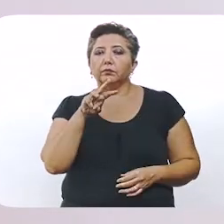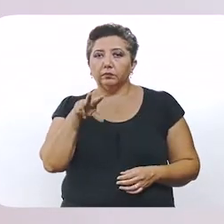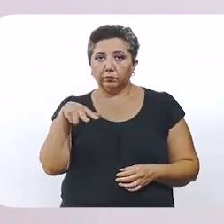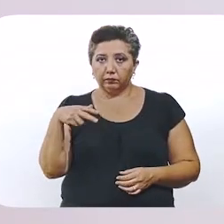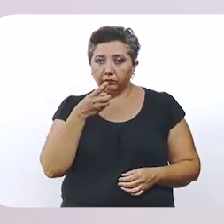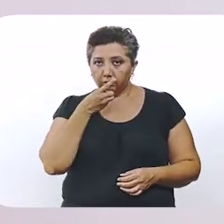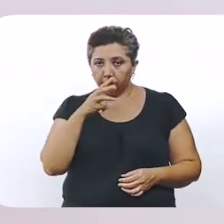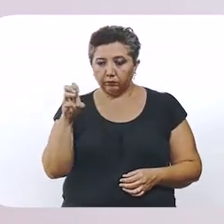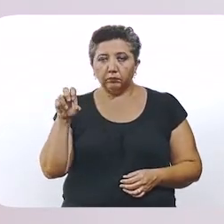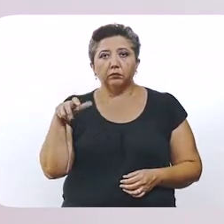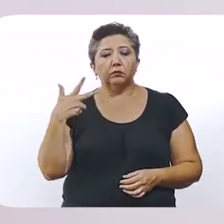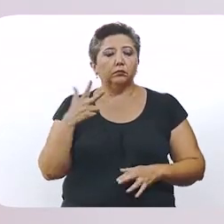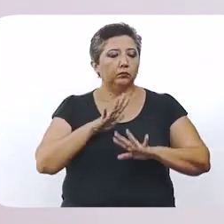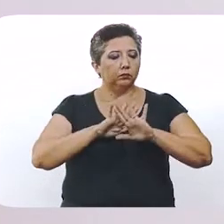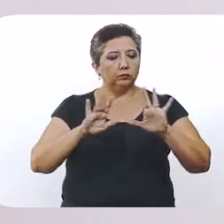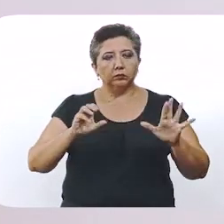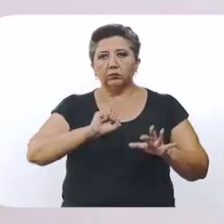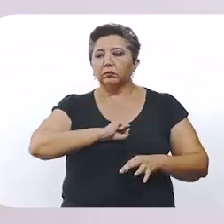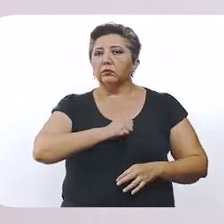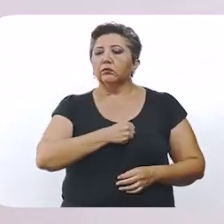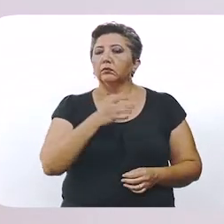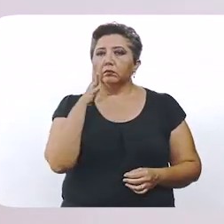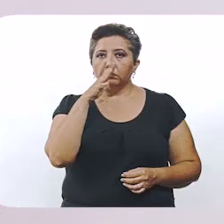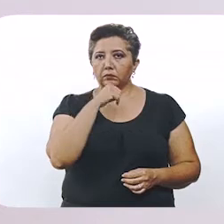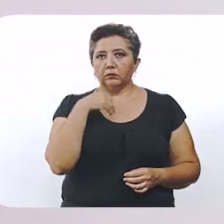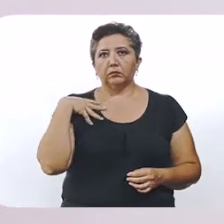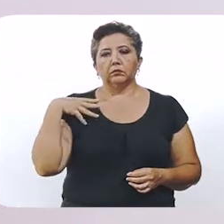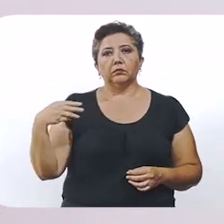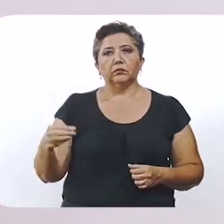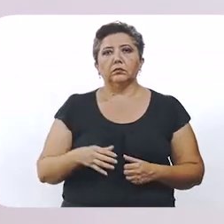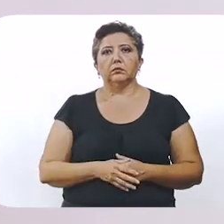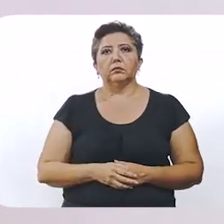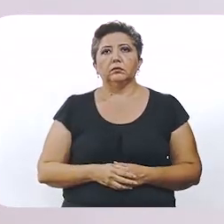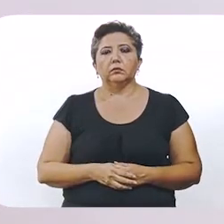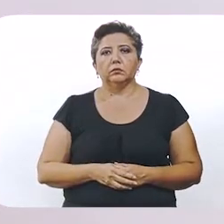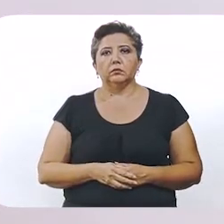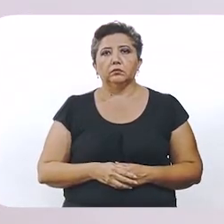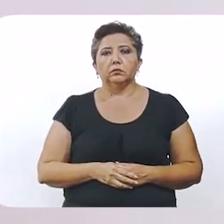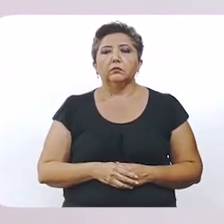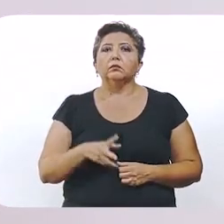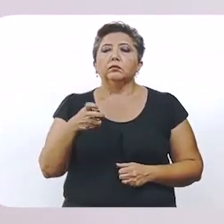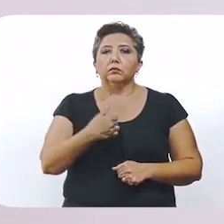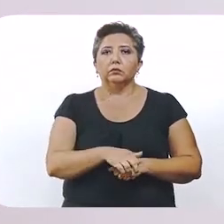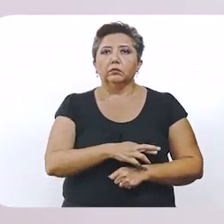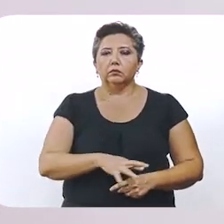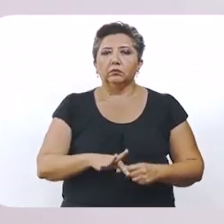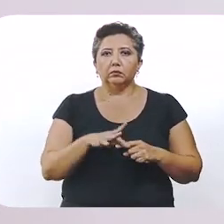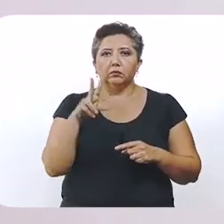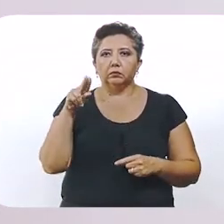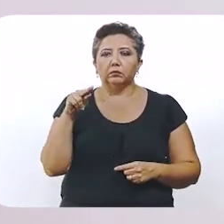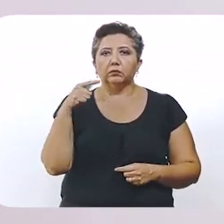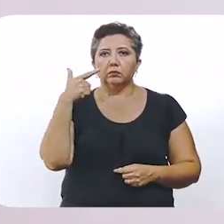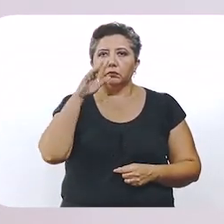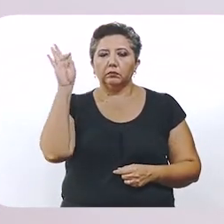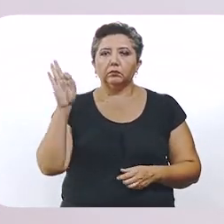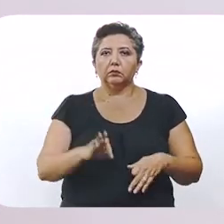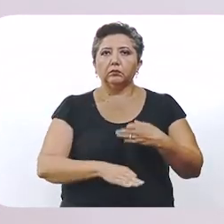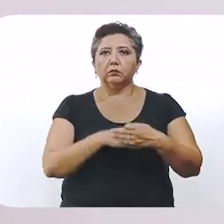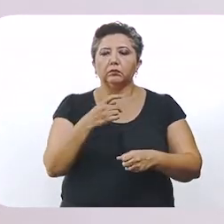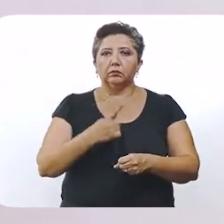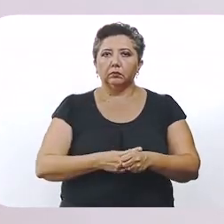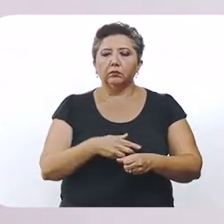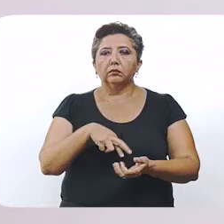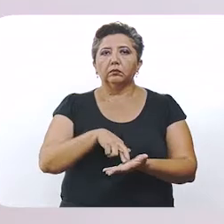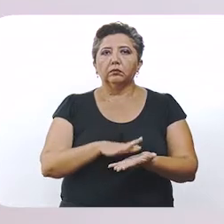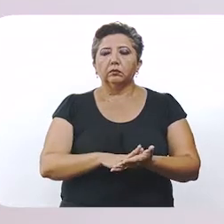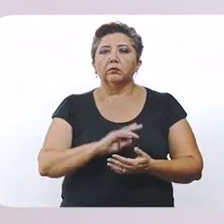36.313 pacientes ya se recuperaron, no presentan síntomas ni pueden contagiar. Esta cifra representa el 87% del total